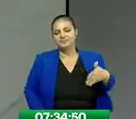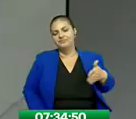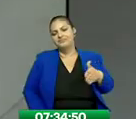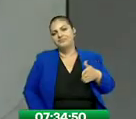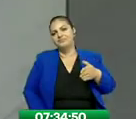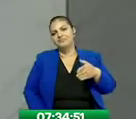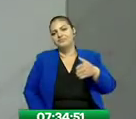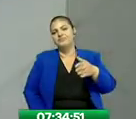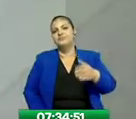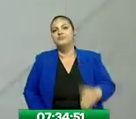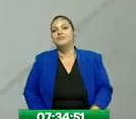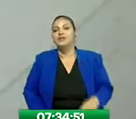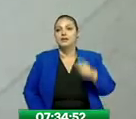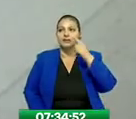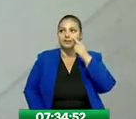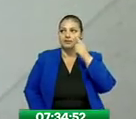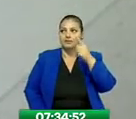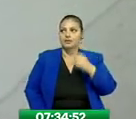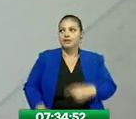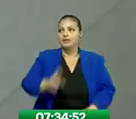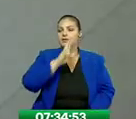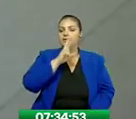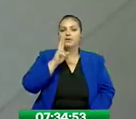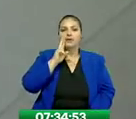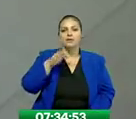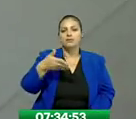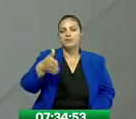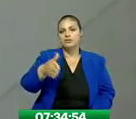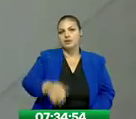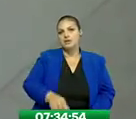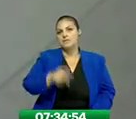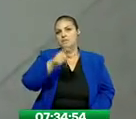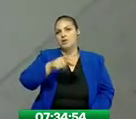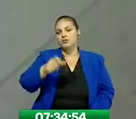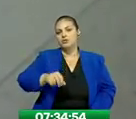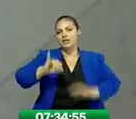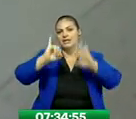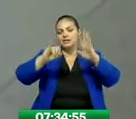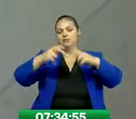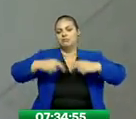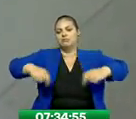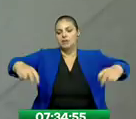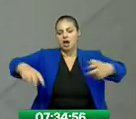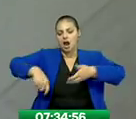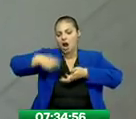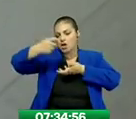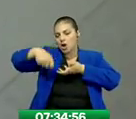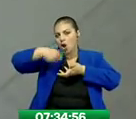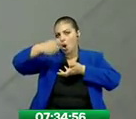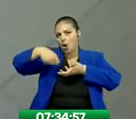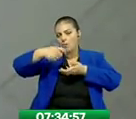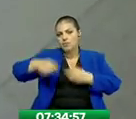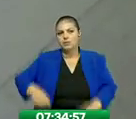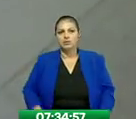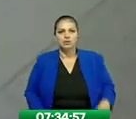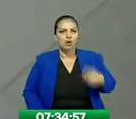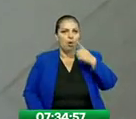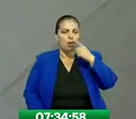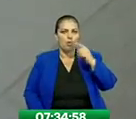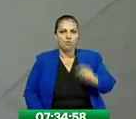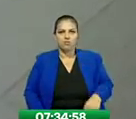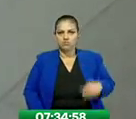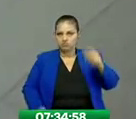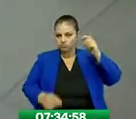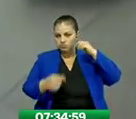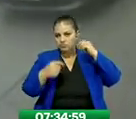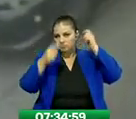6 personas degustando de un encebollado. El hombre de buzo amarillo y gorra ingresa al local ubicado en la avenida Ernesto